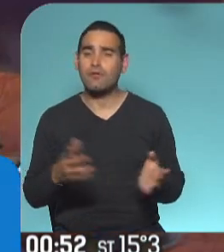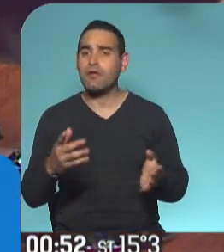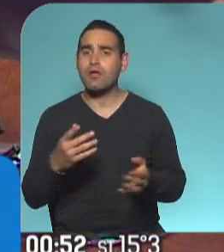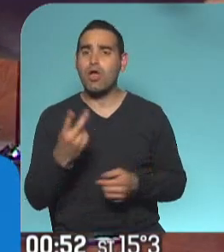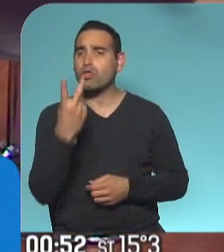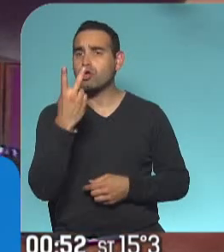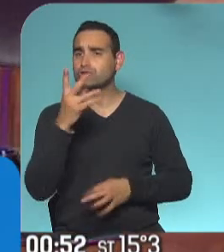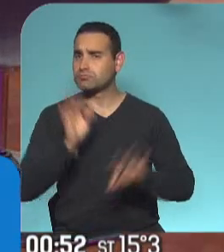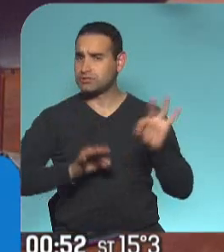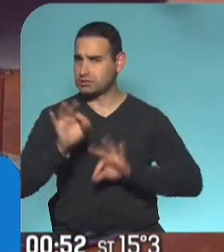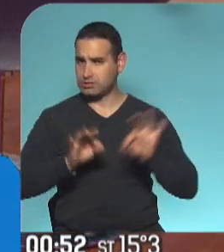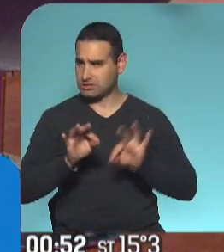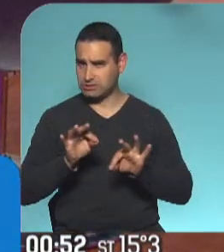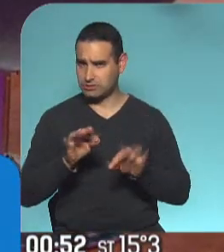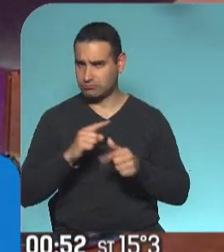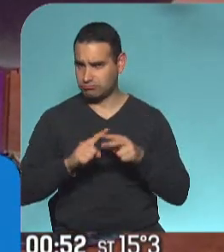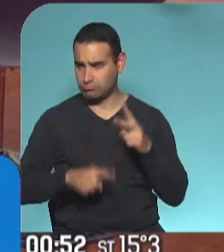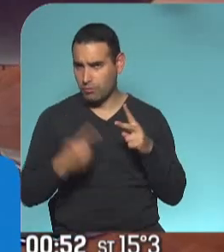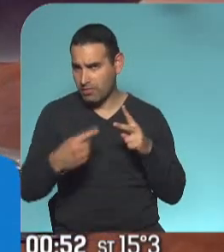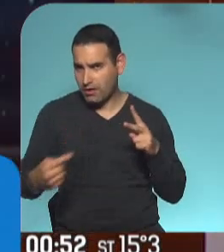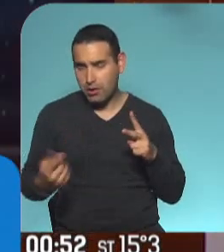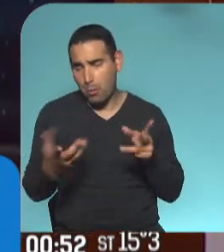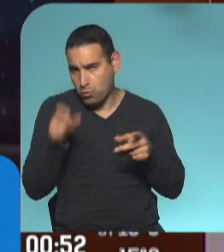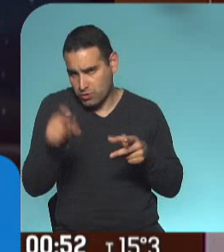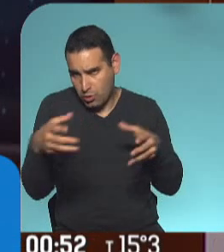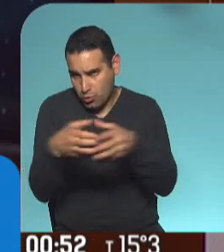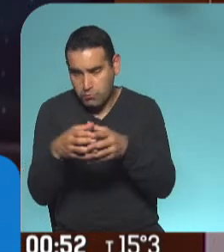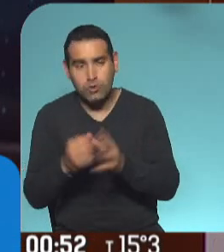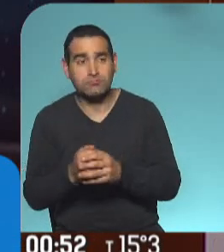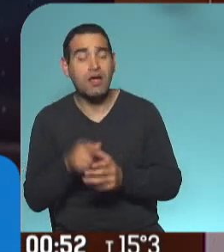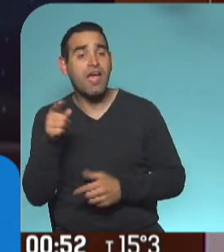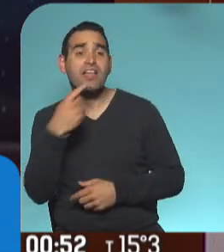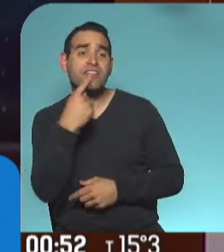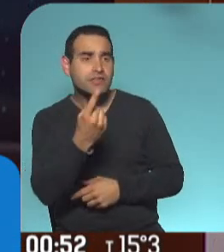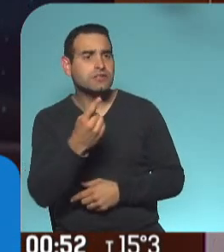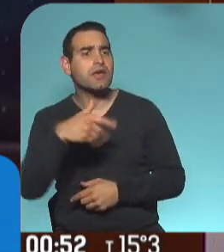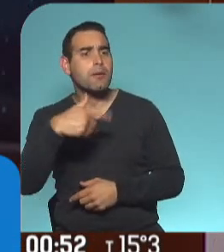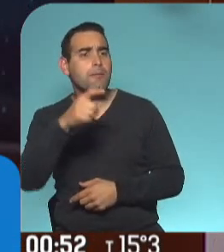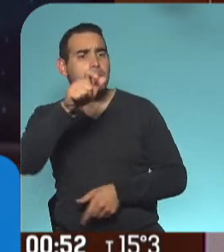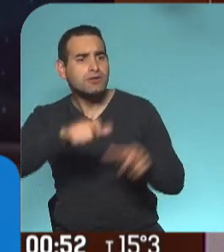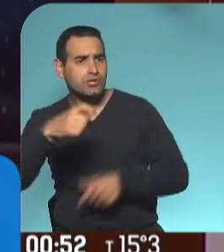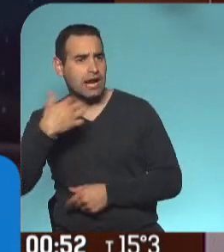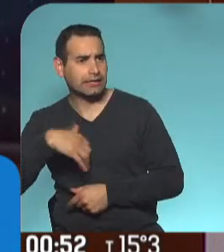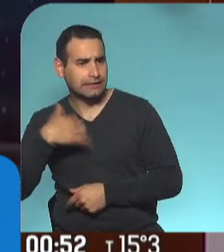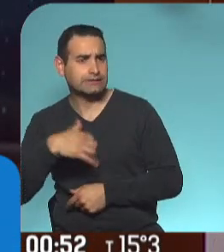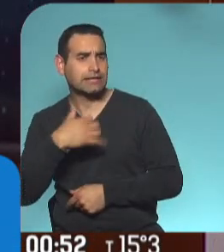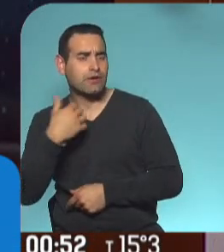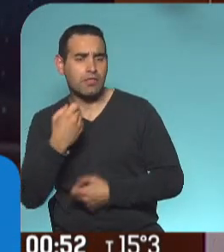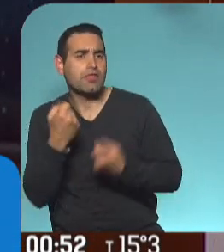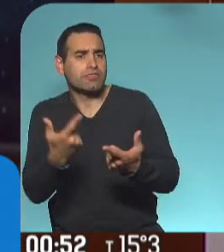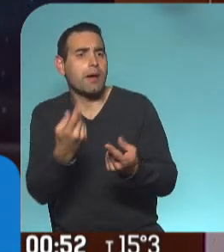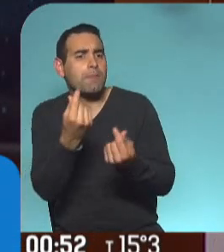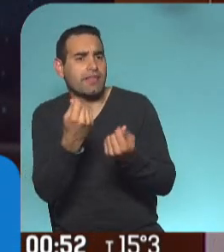medidas que está planteada en el diseño o ustedes si él dice le vamos a poner plata a los argentinos en el bolsillo a